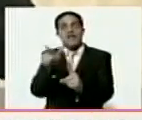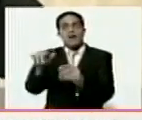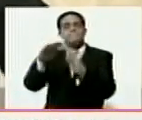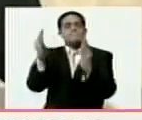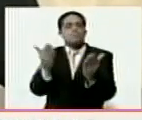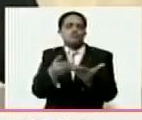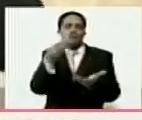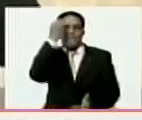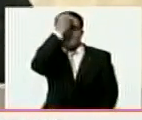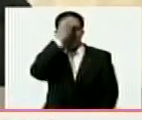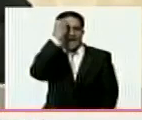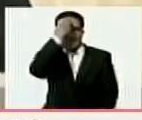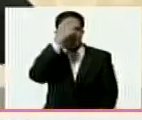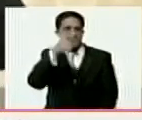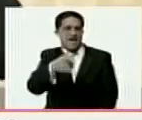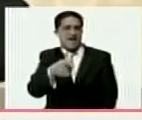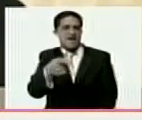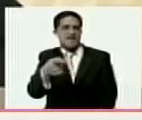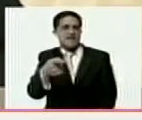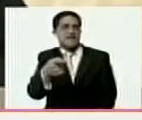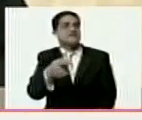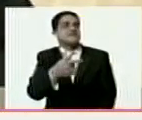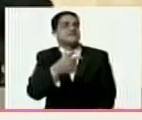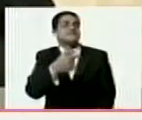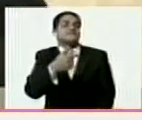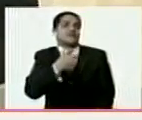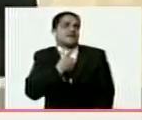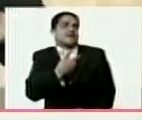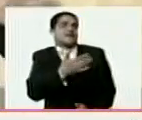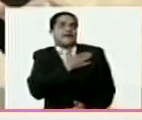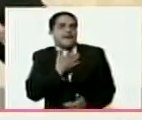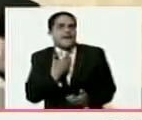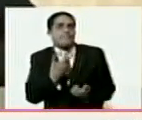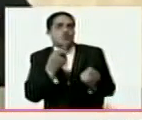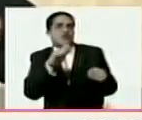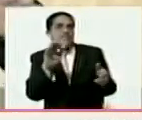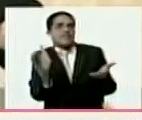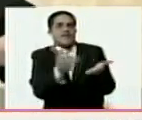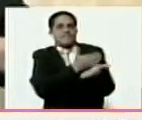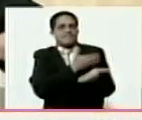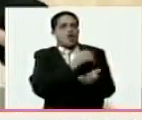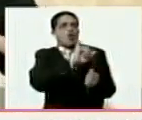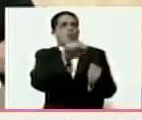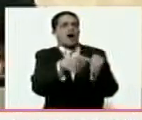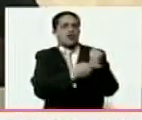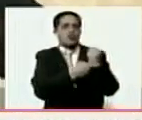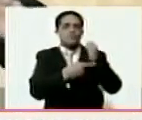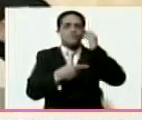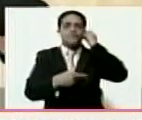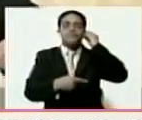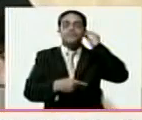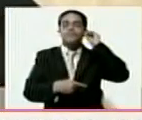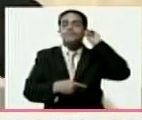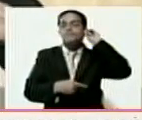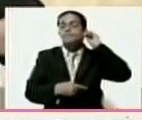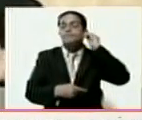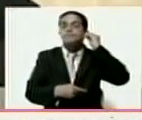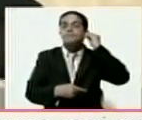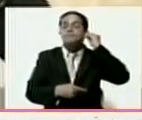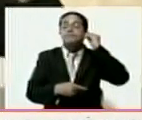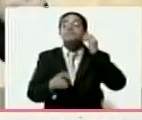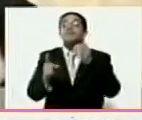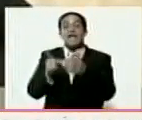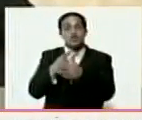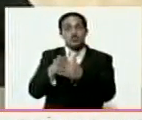que se tratara de un atentado contra este señor. Y luego sale el presidente de Narnia diciendo que hubo un intento